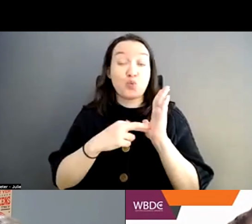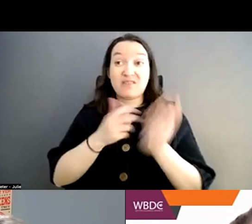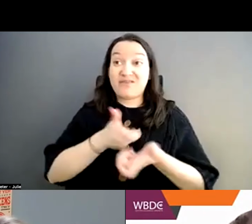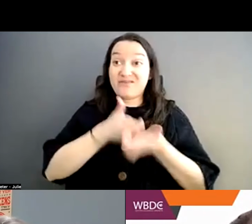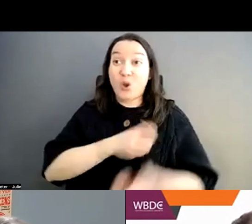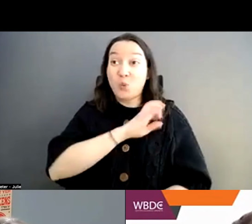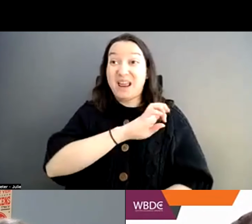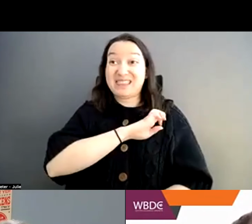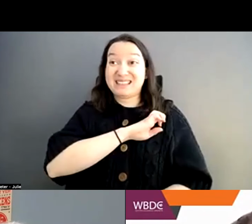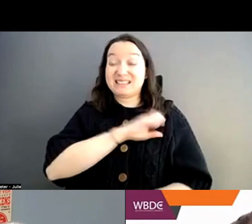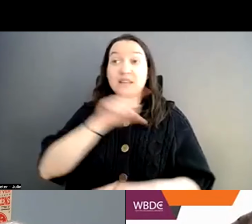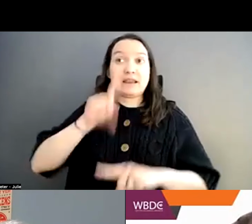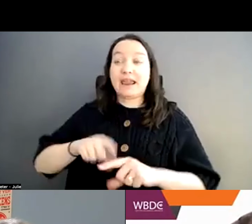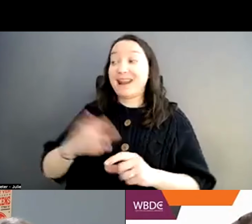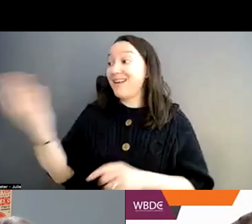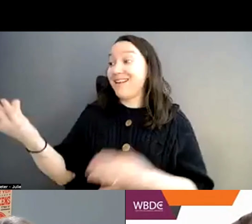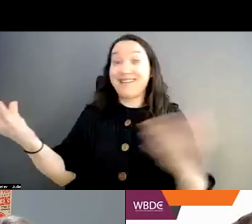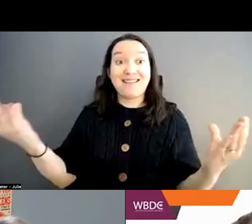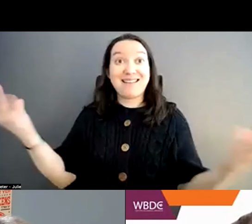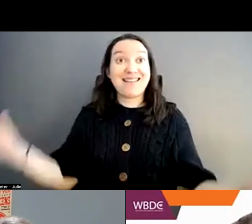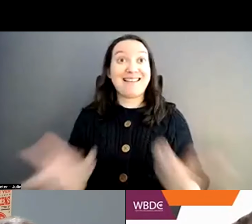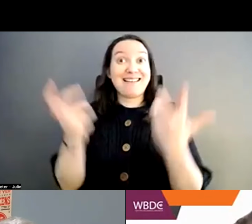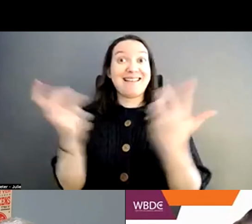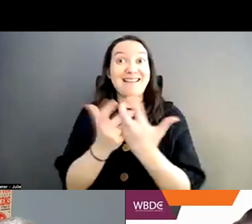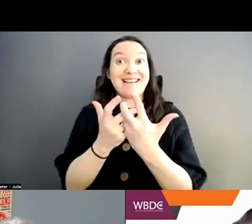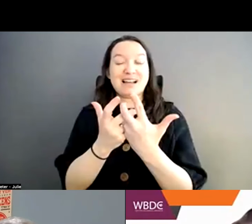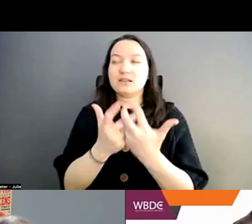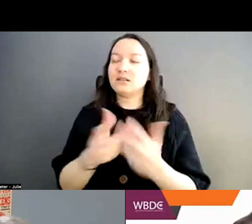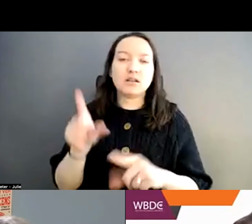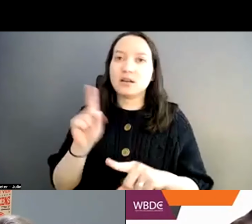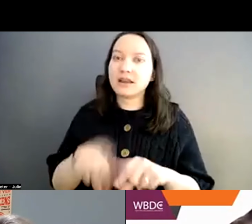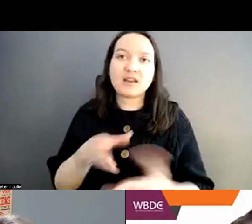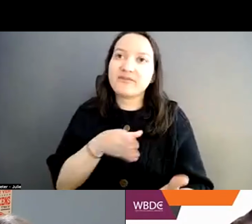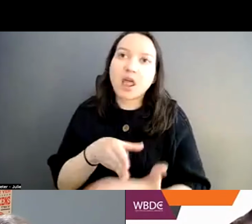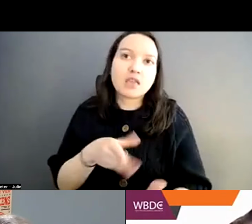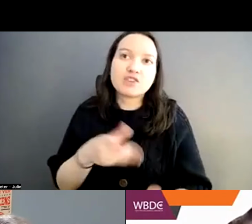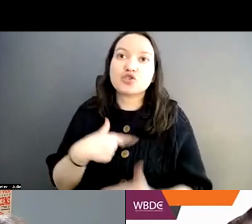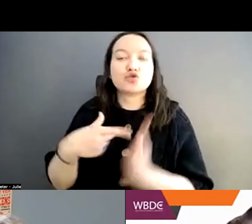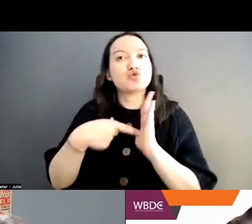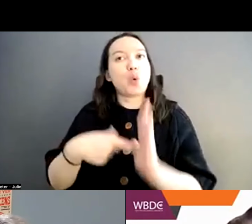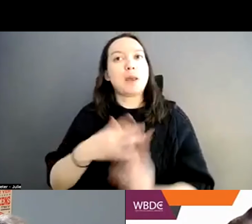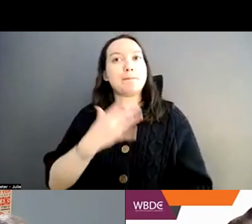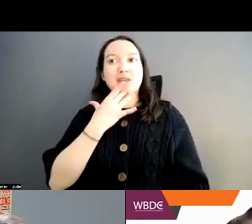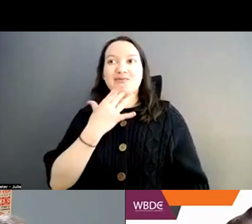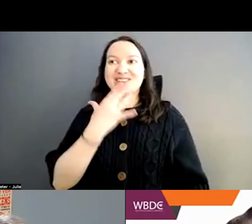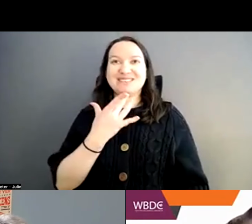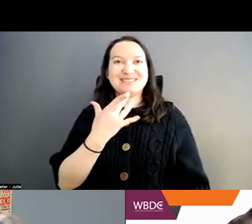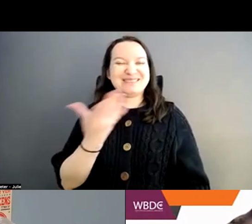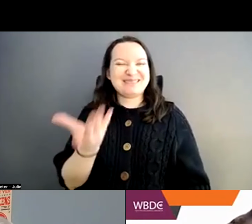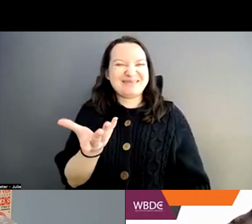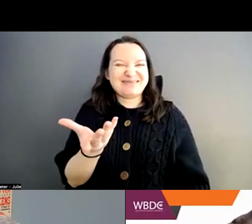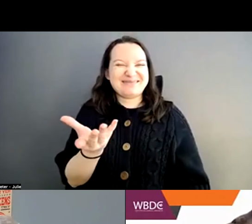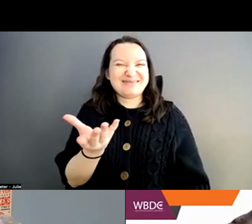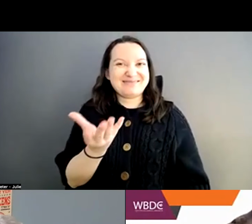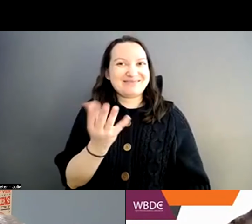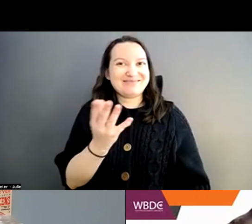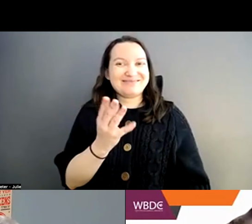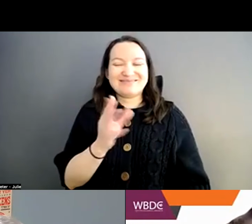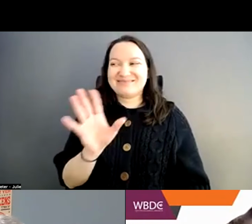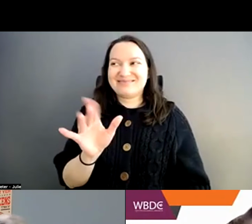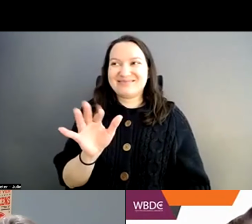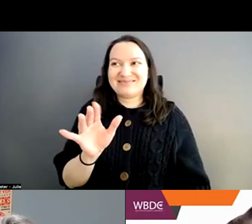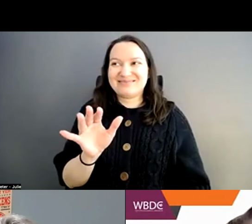pautas estrictas y tenemos que seguir las pautas. No podemos juntar una